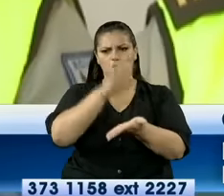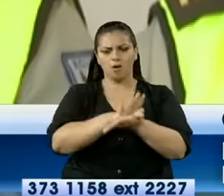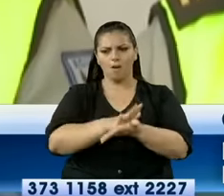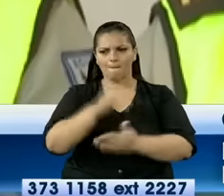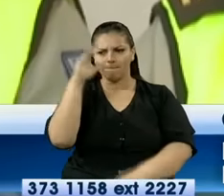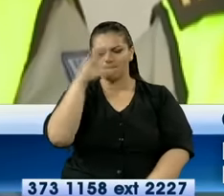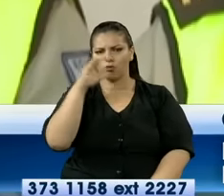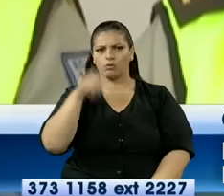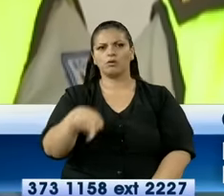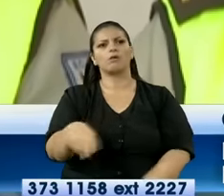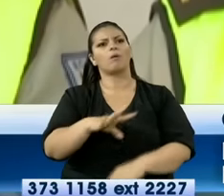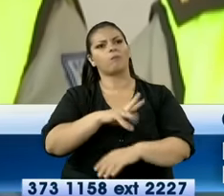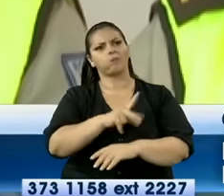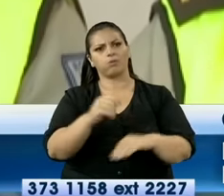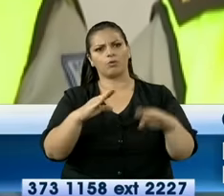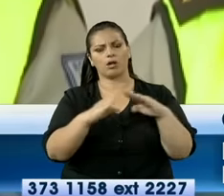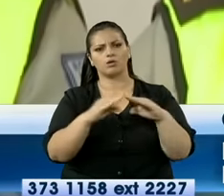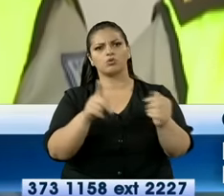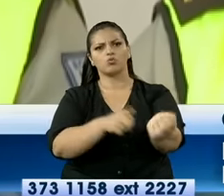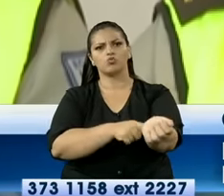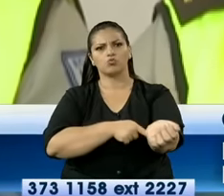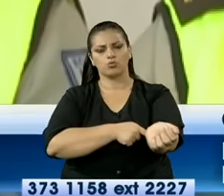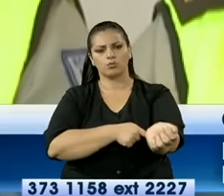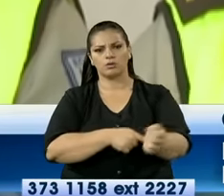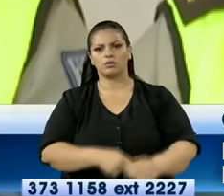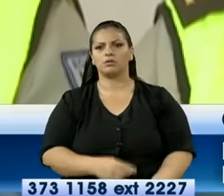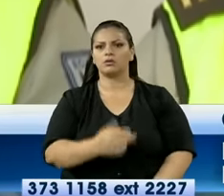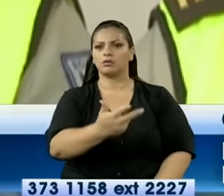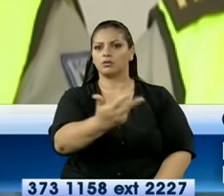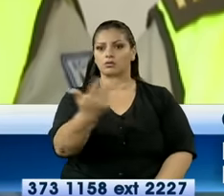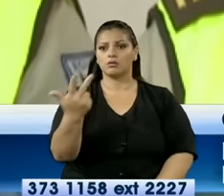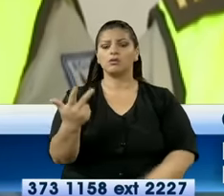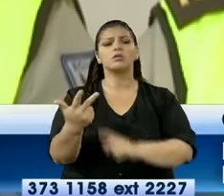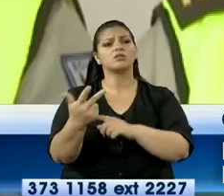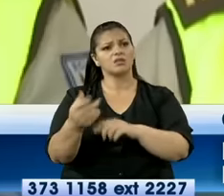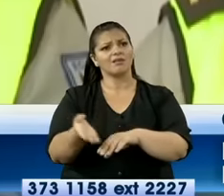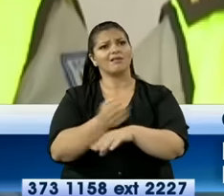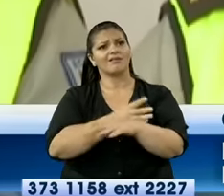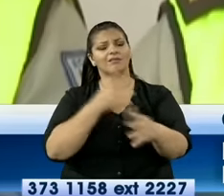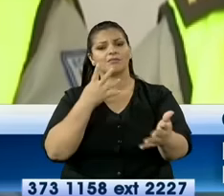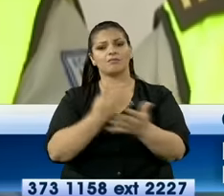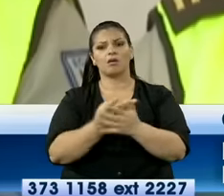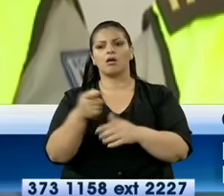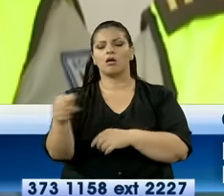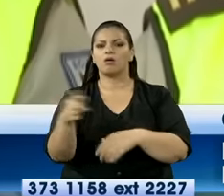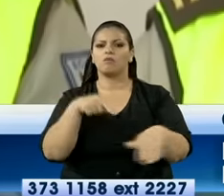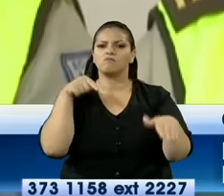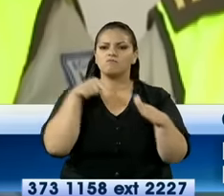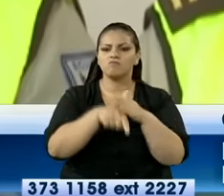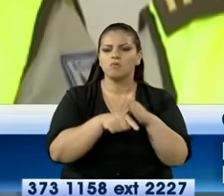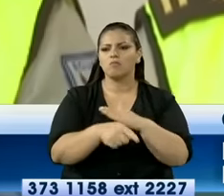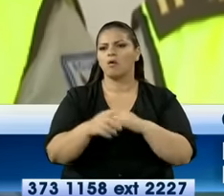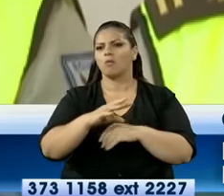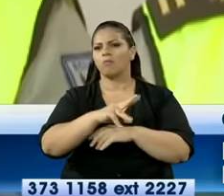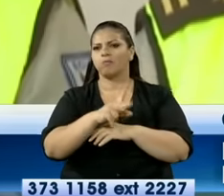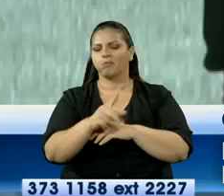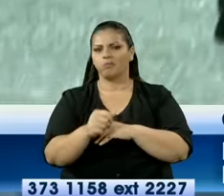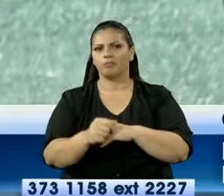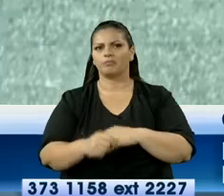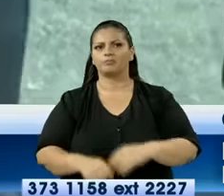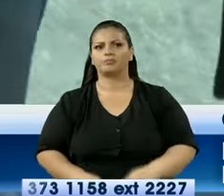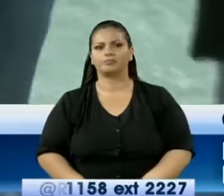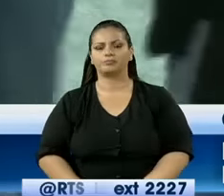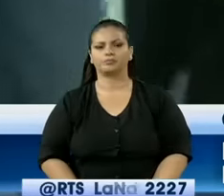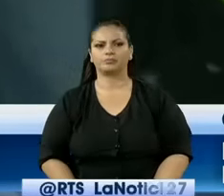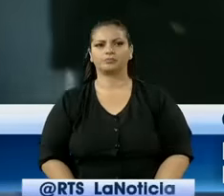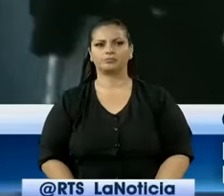ciudadanos también tienen antecedentes penales, como son por tentativa de asesinato, por robo y robo calificado. Como